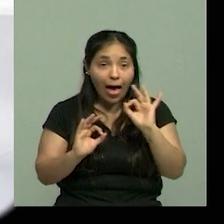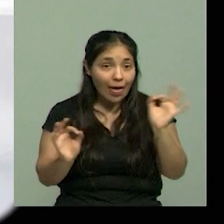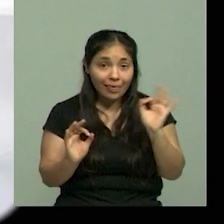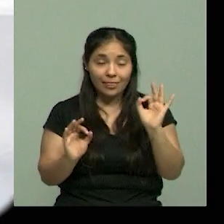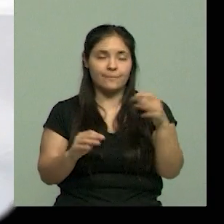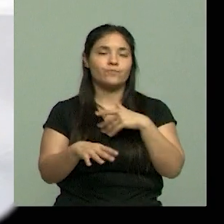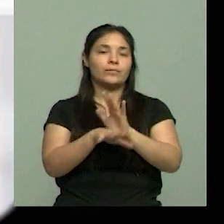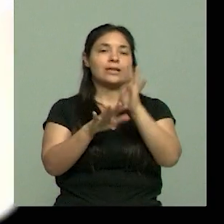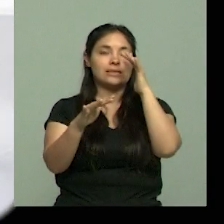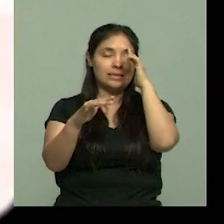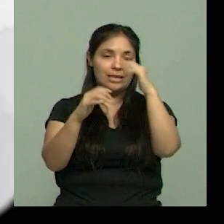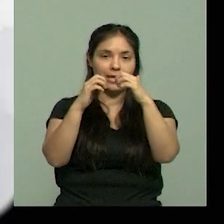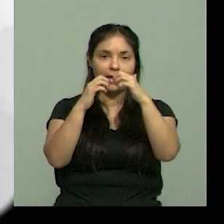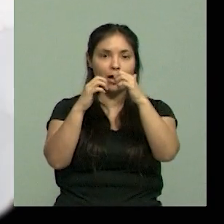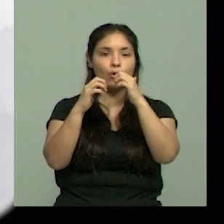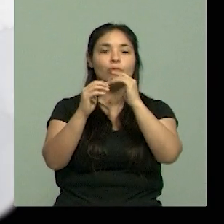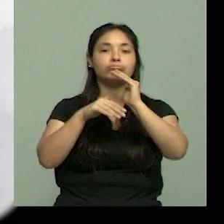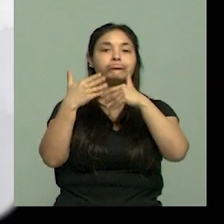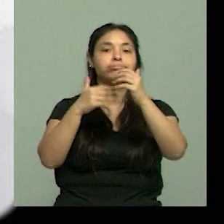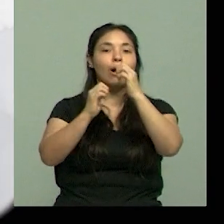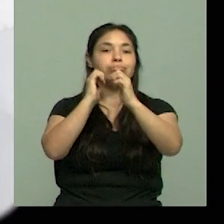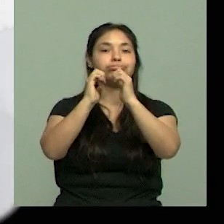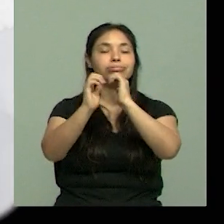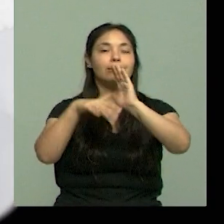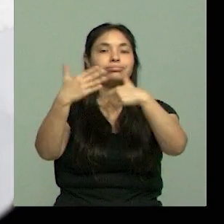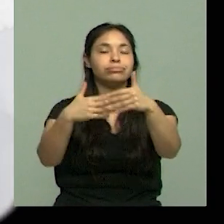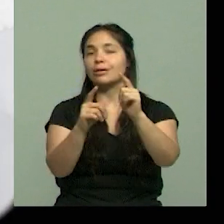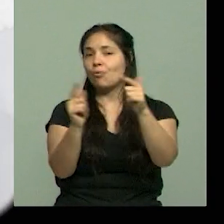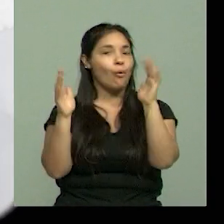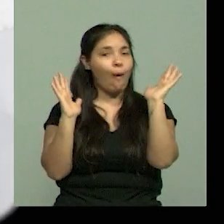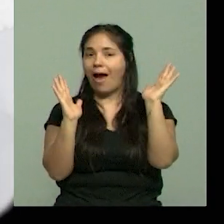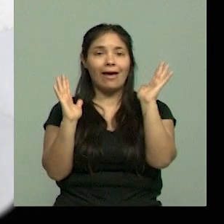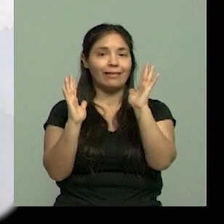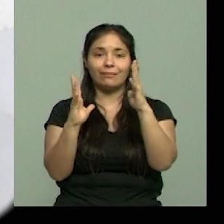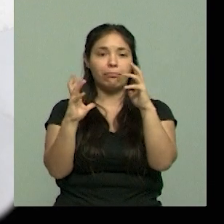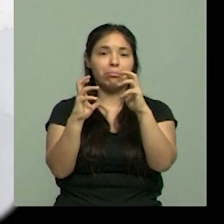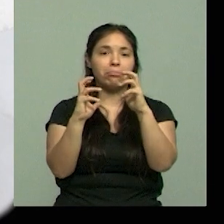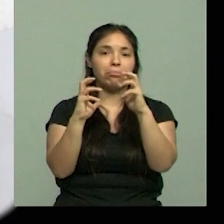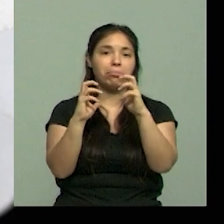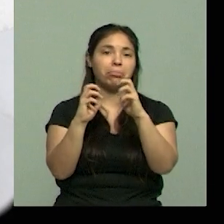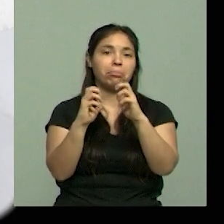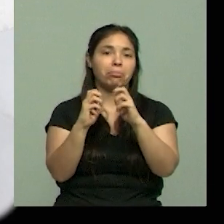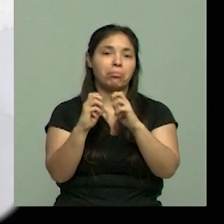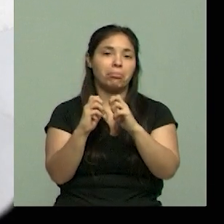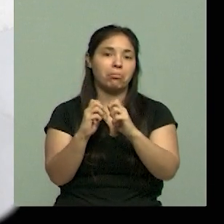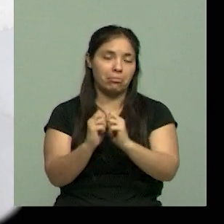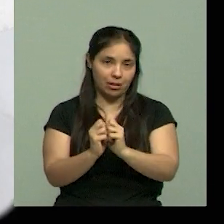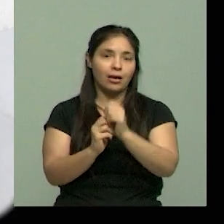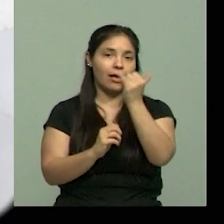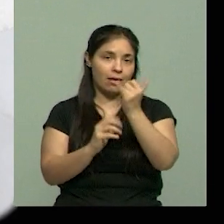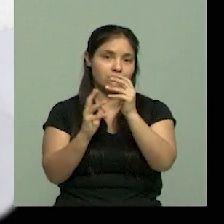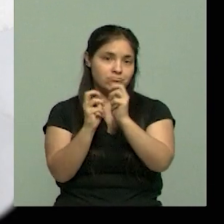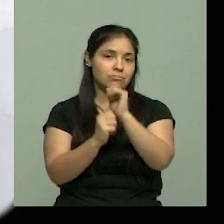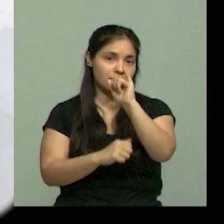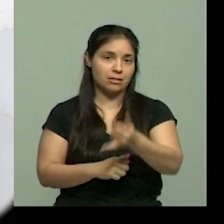están, los procesos cognitivos no se desarrollan como deberían, entonces sí se va produciendo un deterioro. Parece